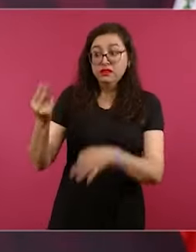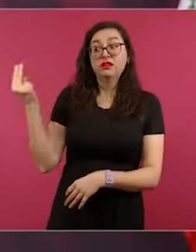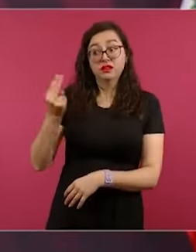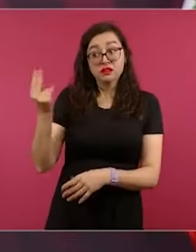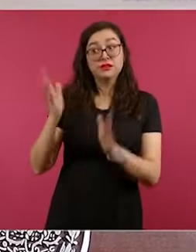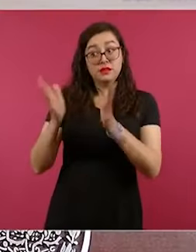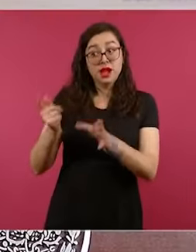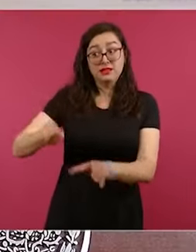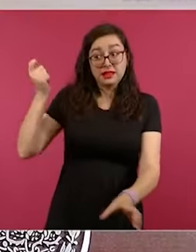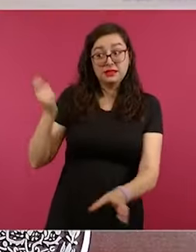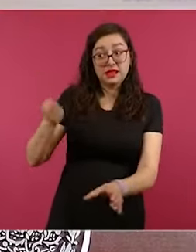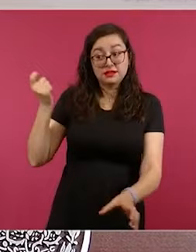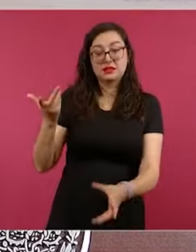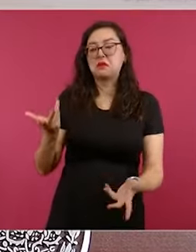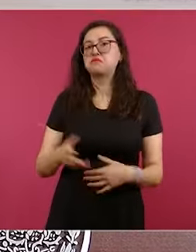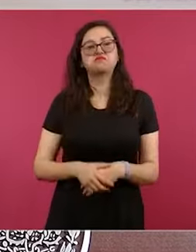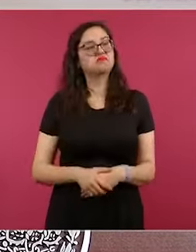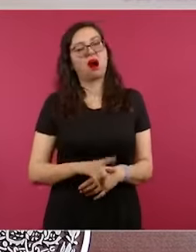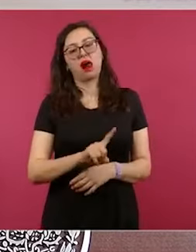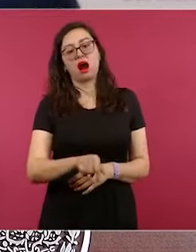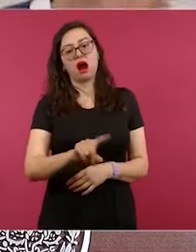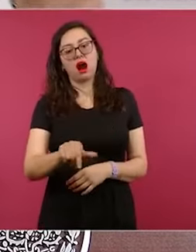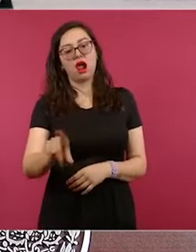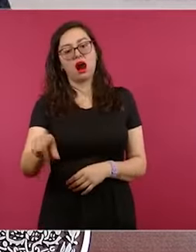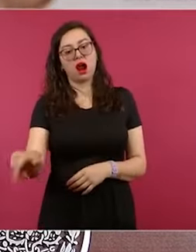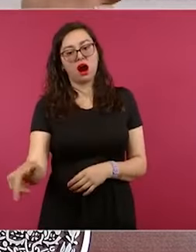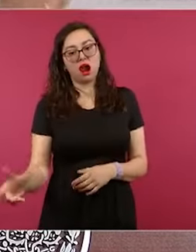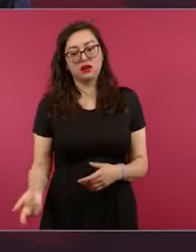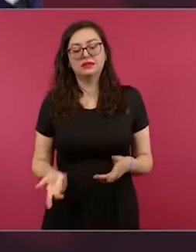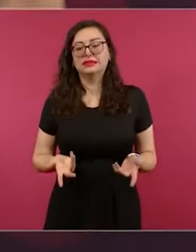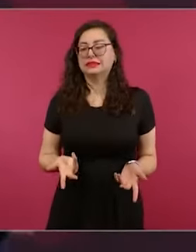hablando con jueces, magistrados, para que